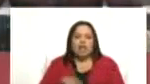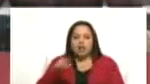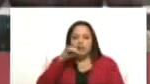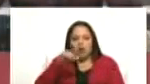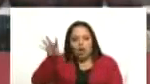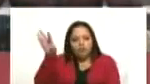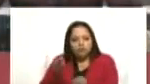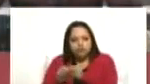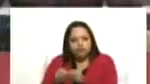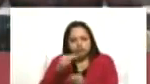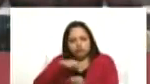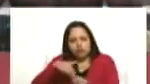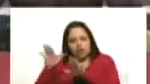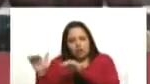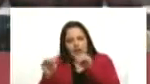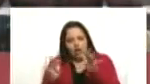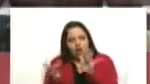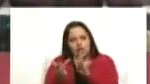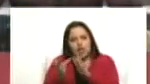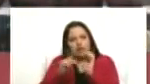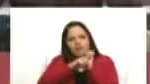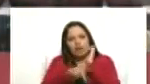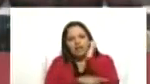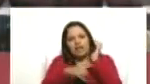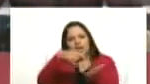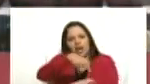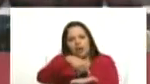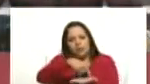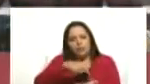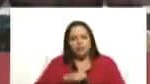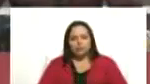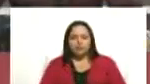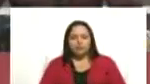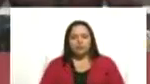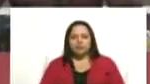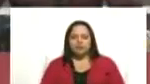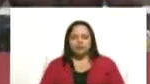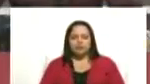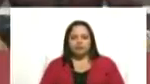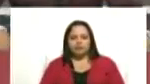información nosotros despedimos desde Parque Carabobo para los estudios de Venezolana Televisión. Adelante.